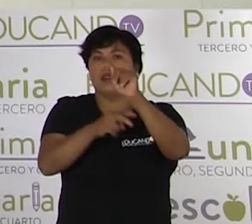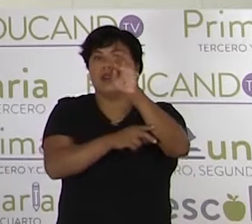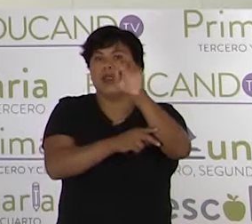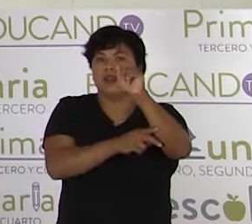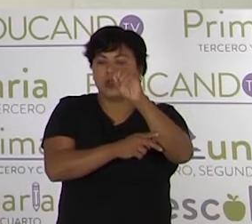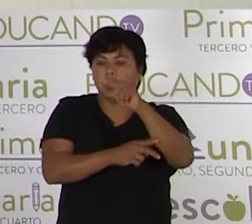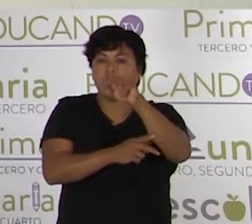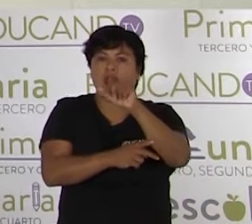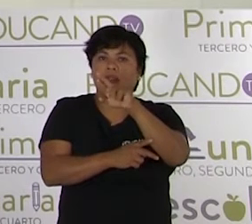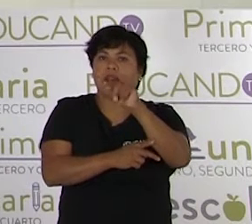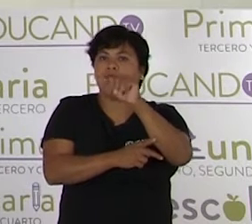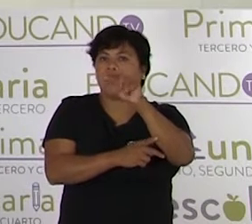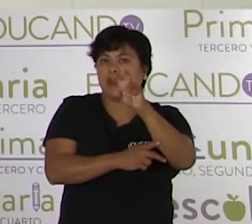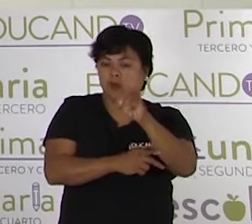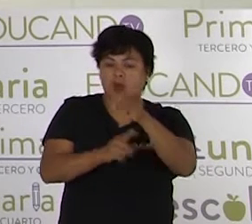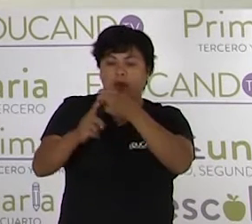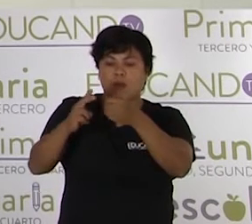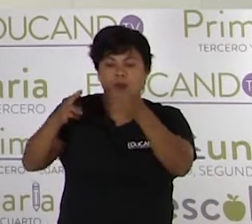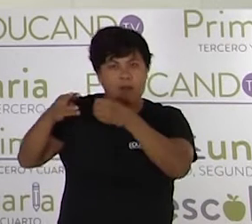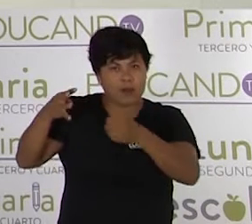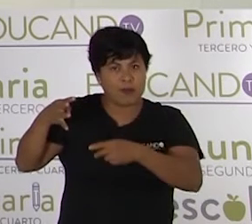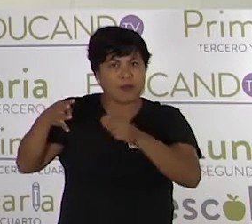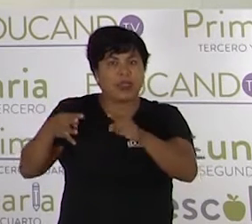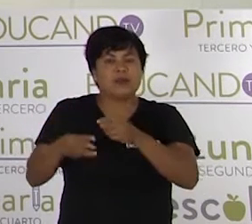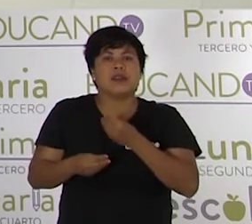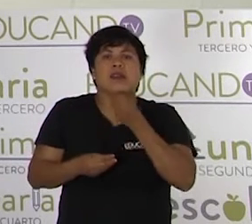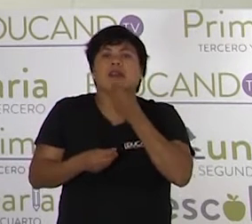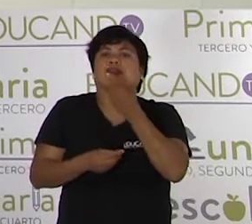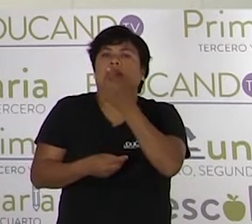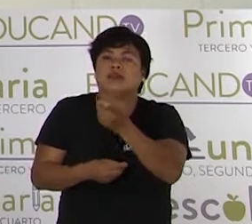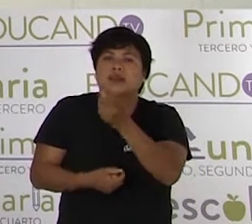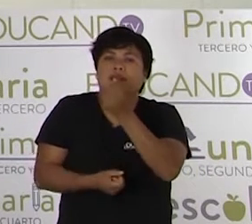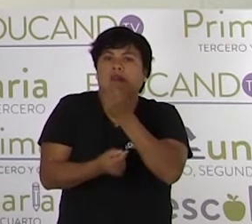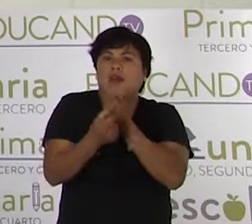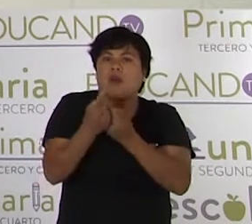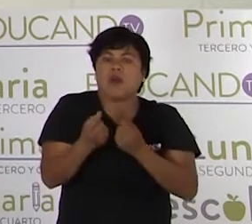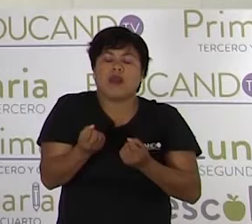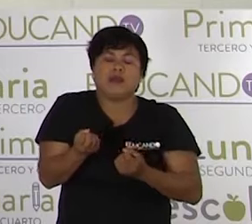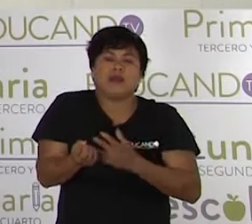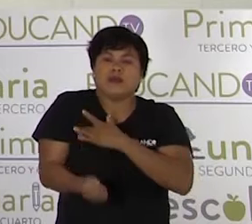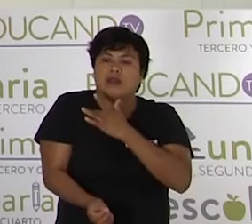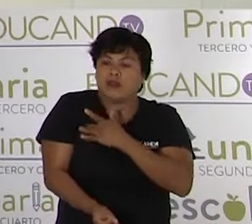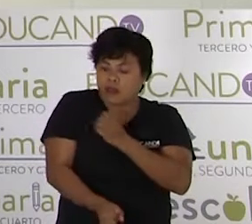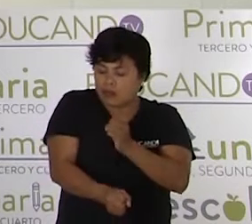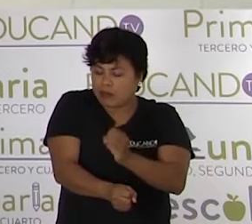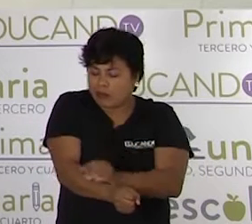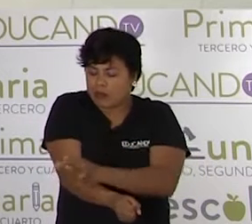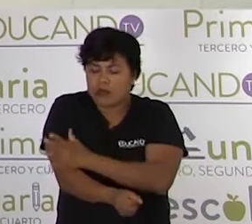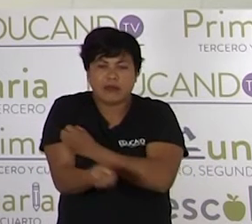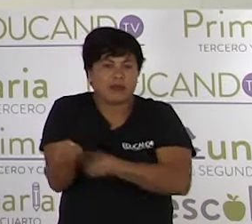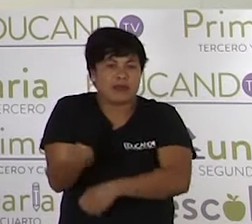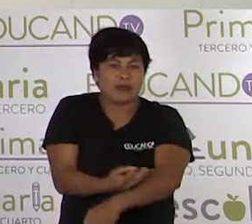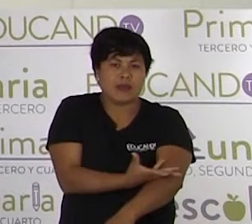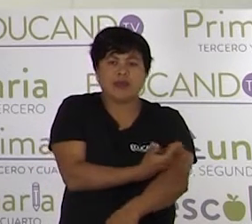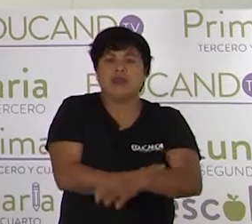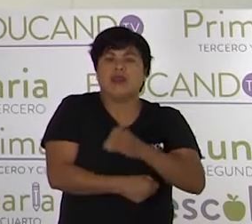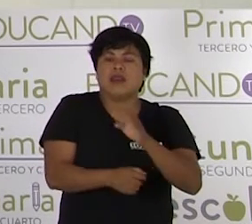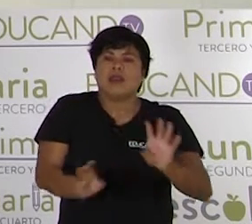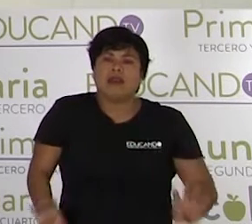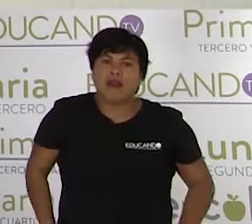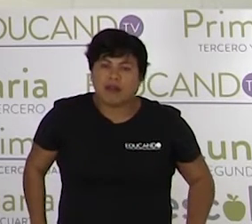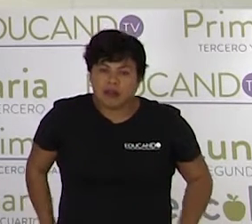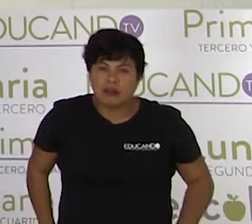nos ayuda a expresar algunas emociones, sentimientos, características y